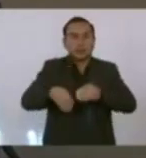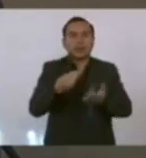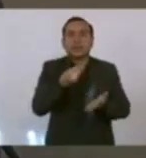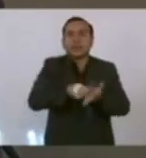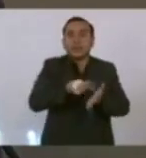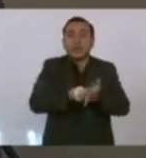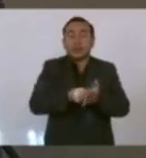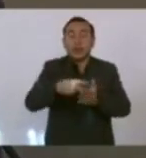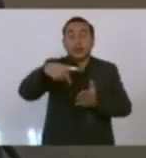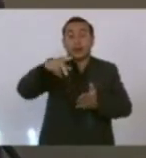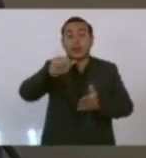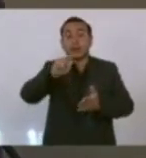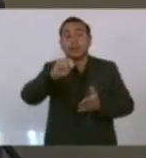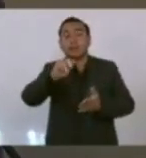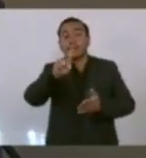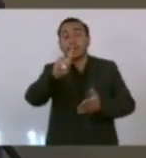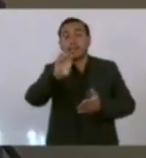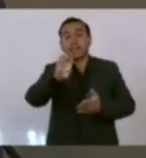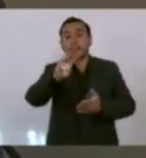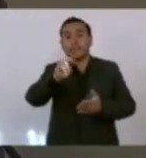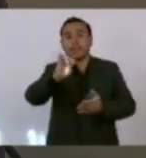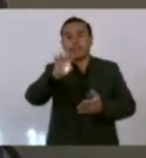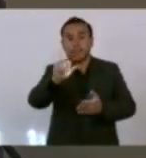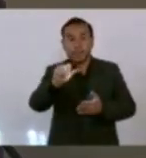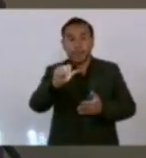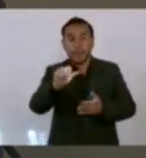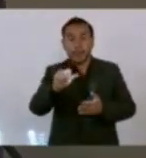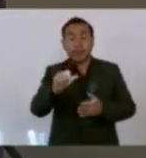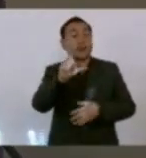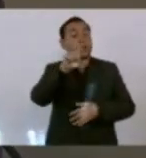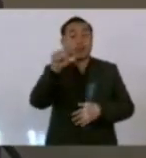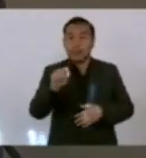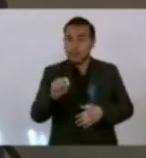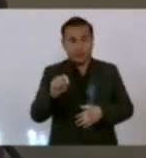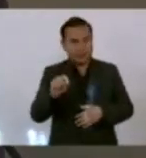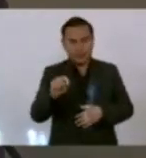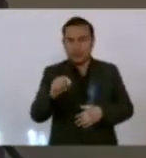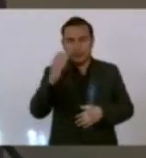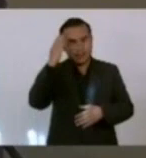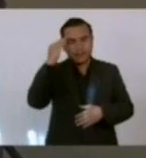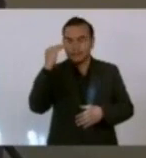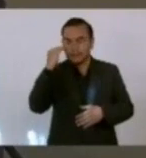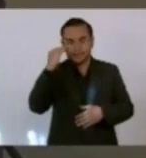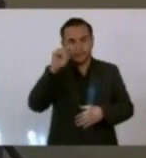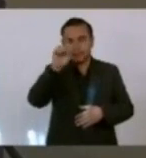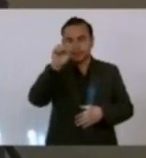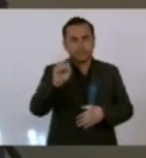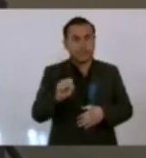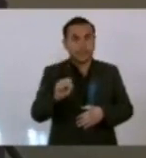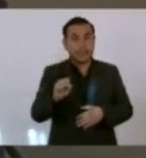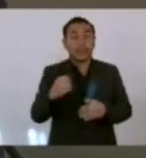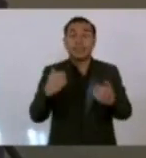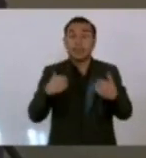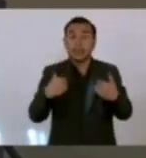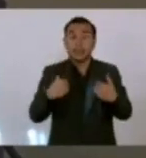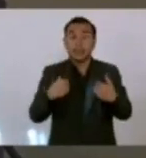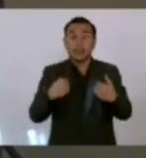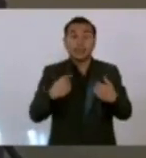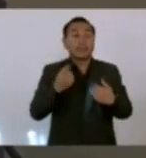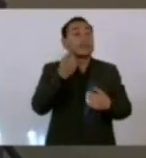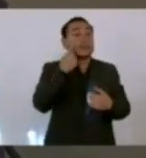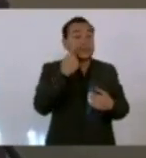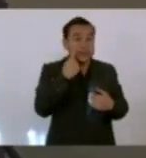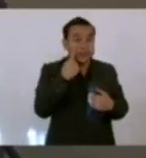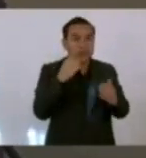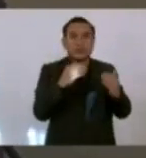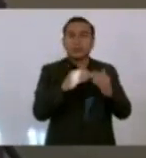que ni Italia ni Corea del Sur están preparados para detenerla, ni